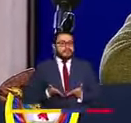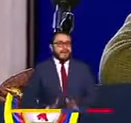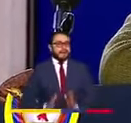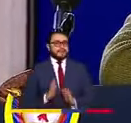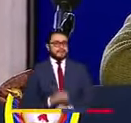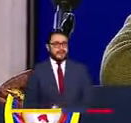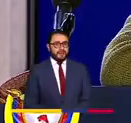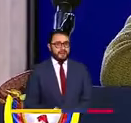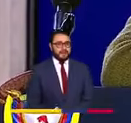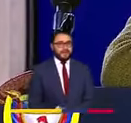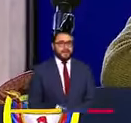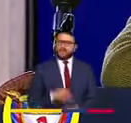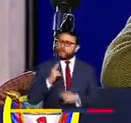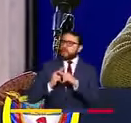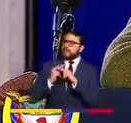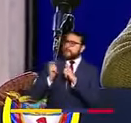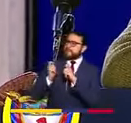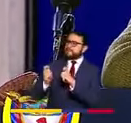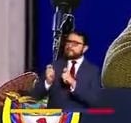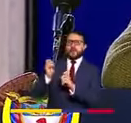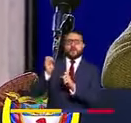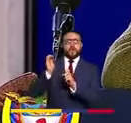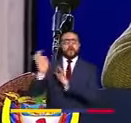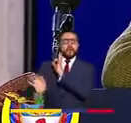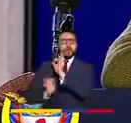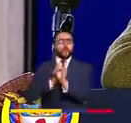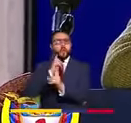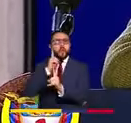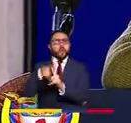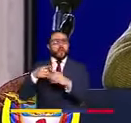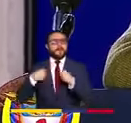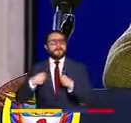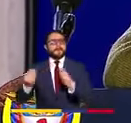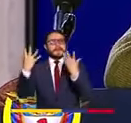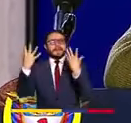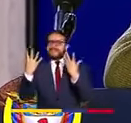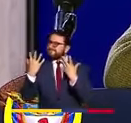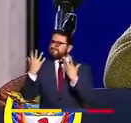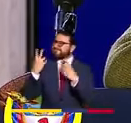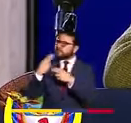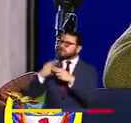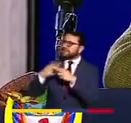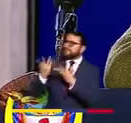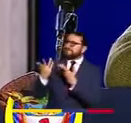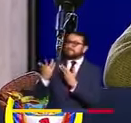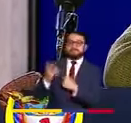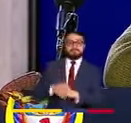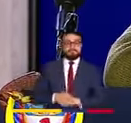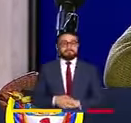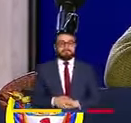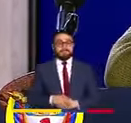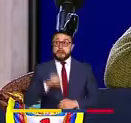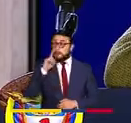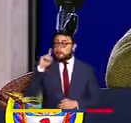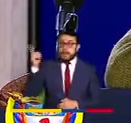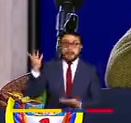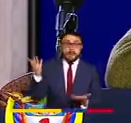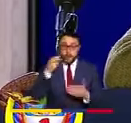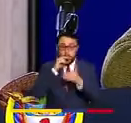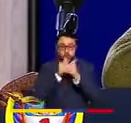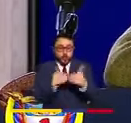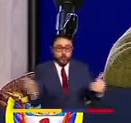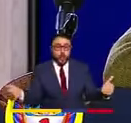llaman defensor, ¿cómo es que le llaman? Cuidadores de la vida o algo así. Miren lo que hicieron con los niños.